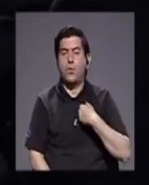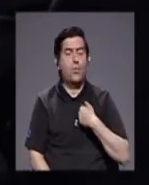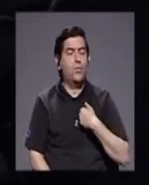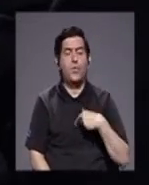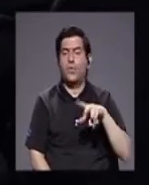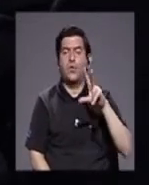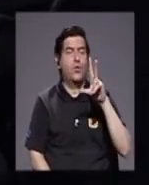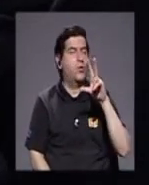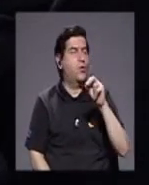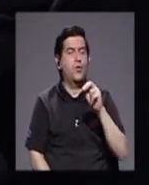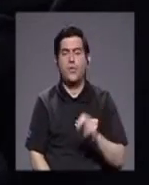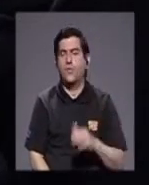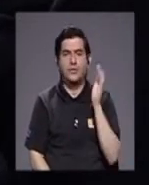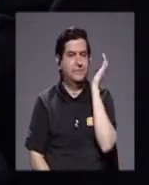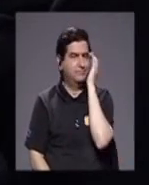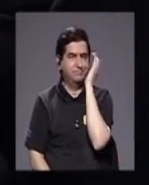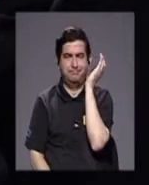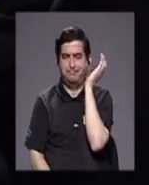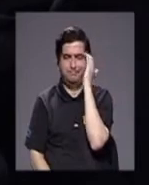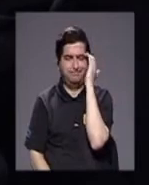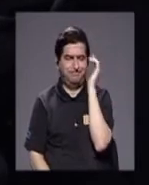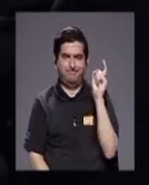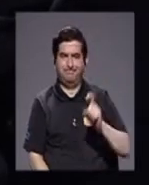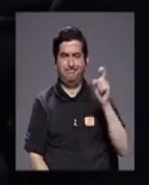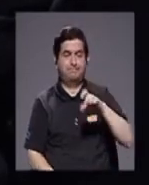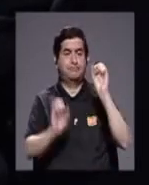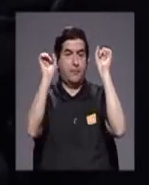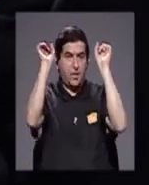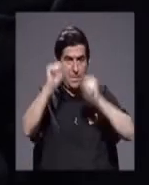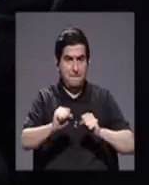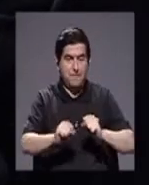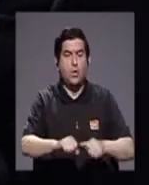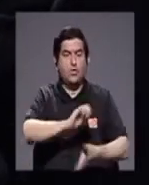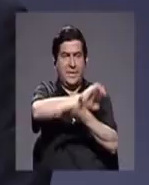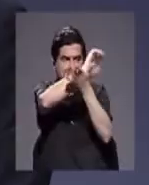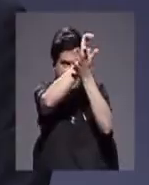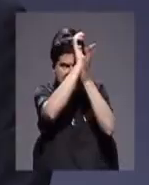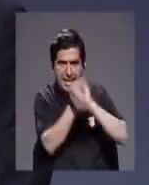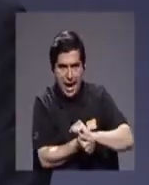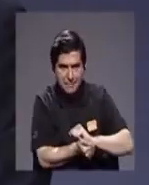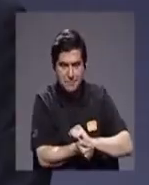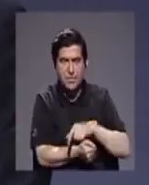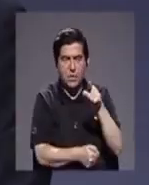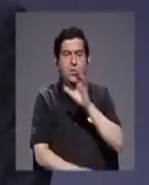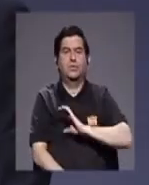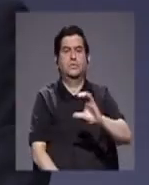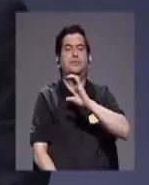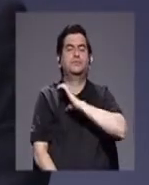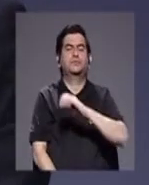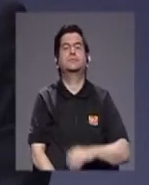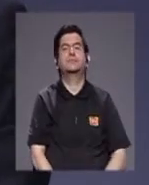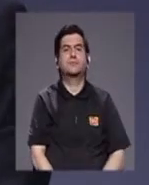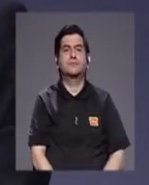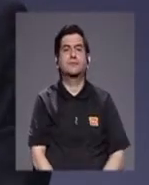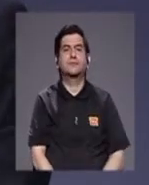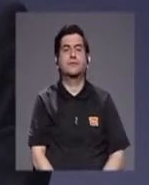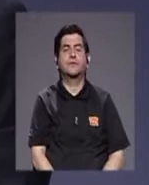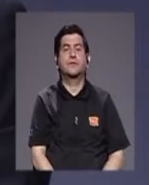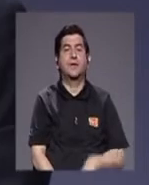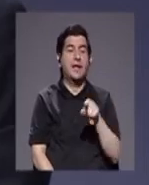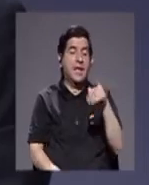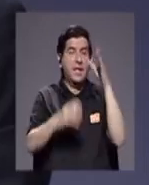toma la conciencia necesaria para poder generar un cambio en ese comportamiento. Y si